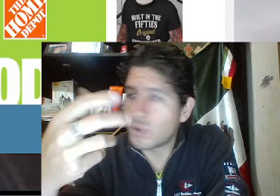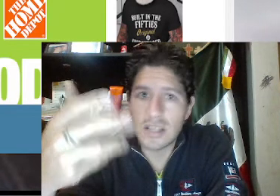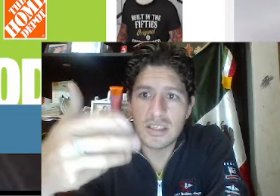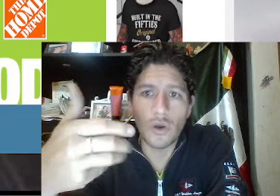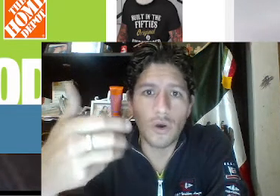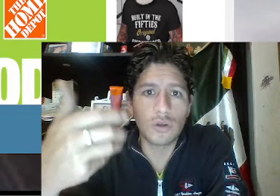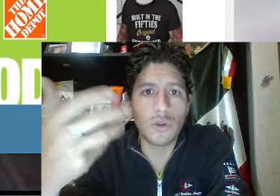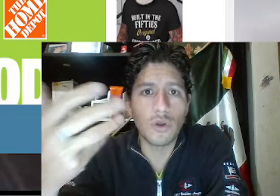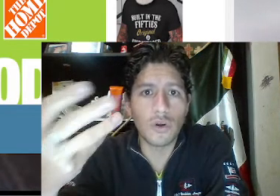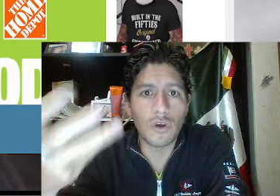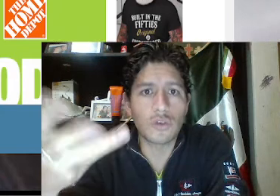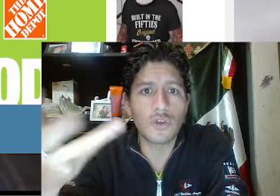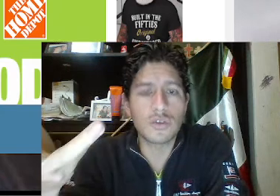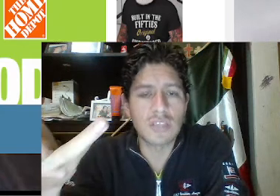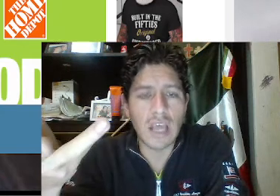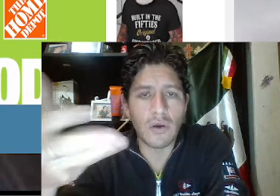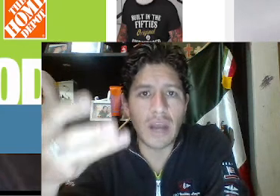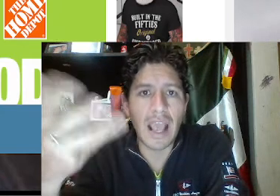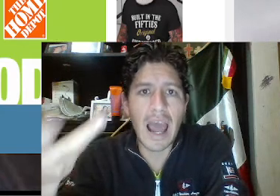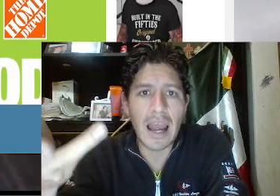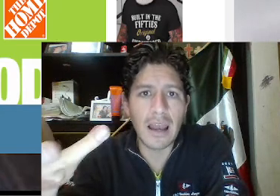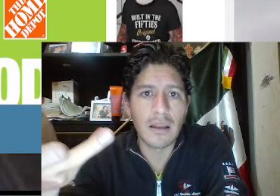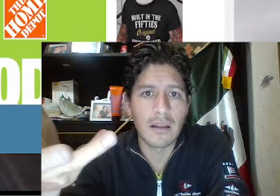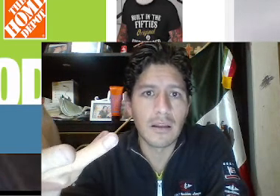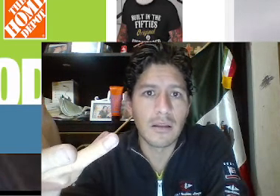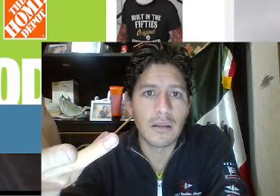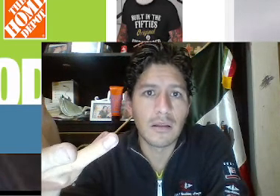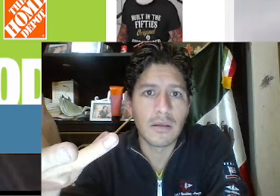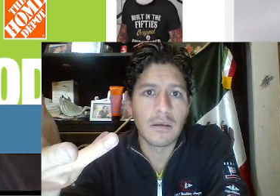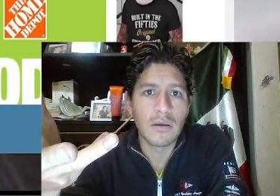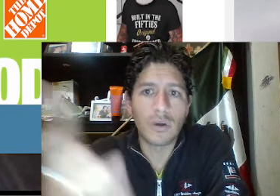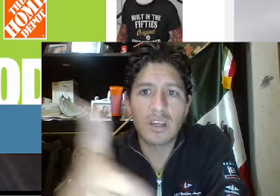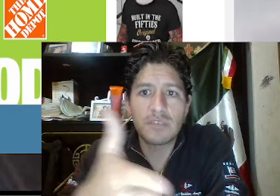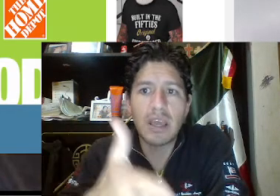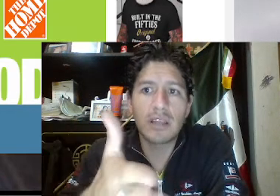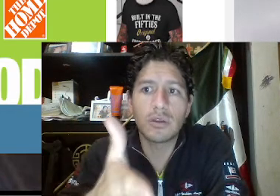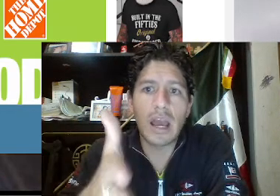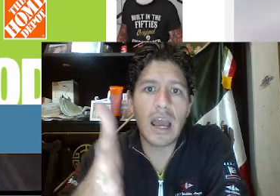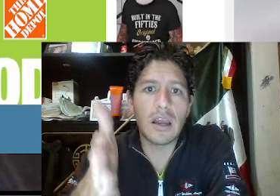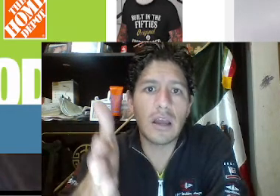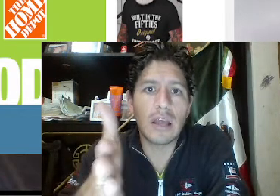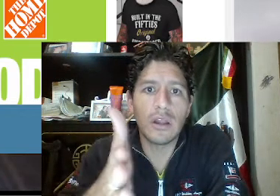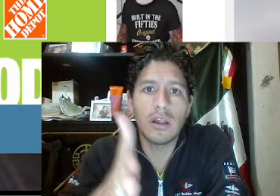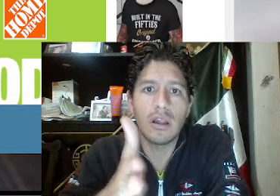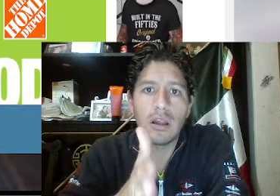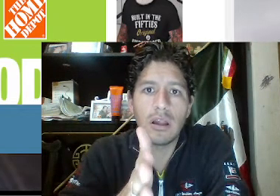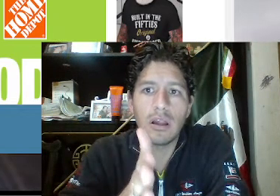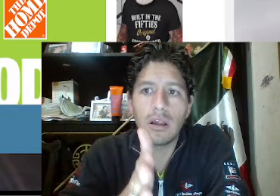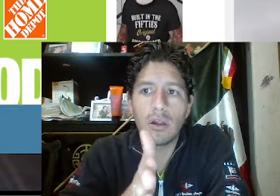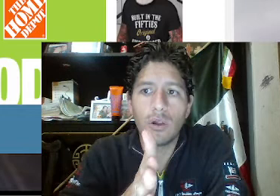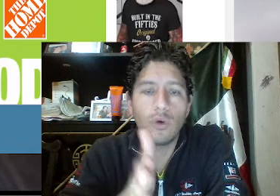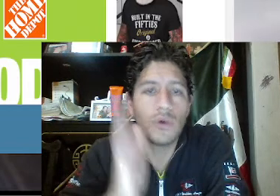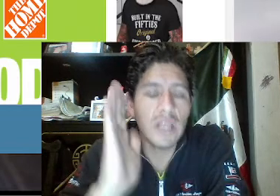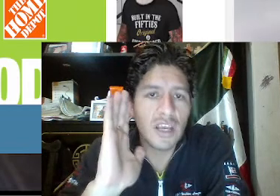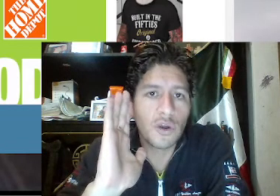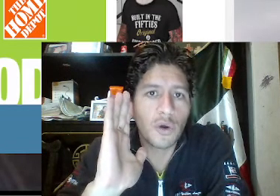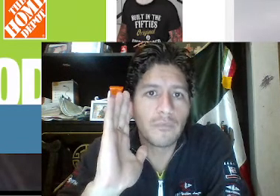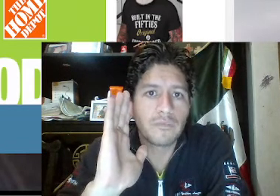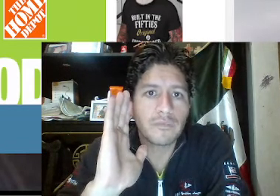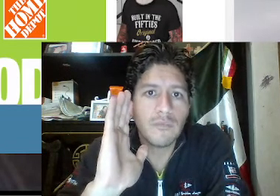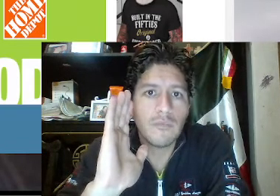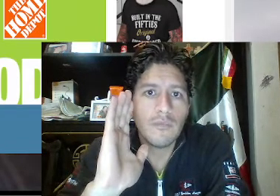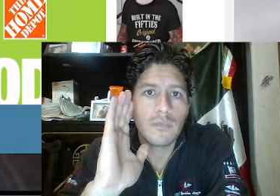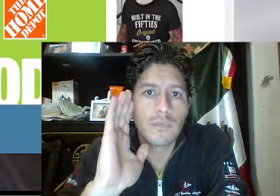se podría decir ortodoxa o legal, con respecto a lo